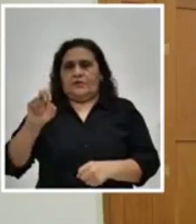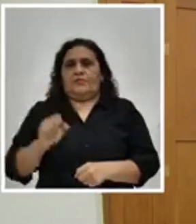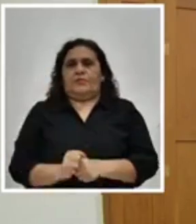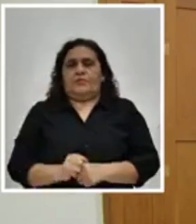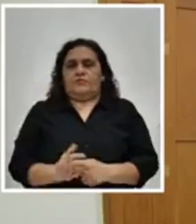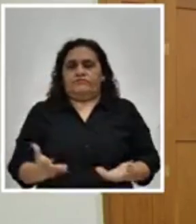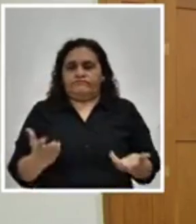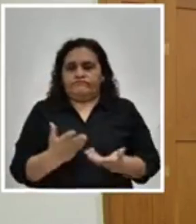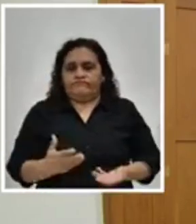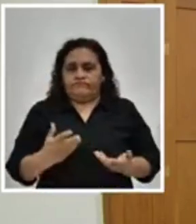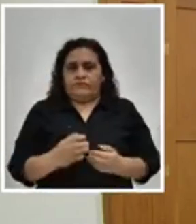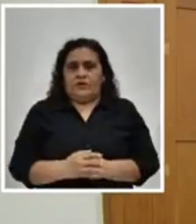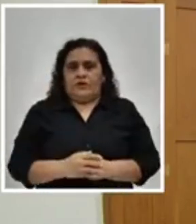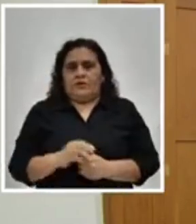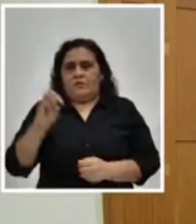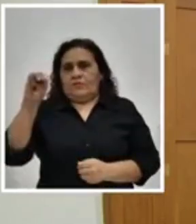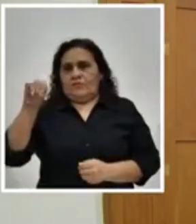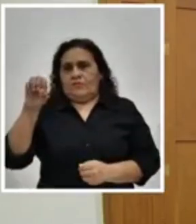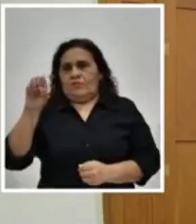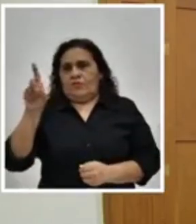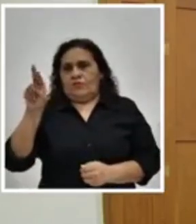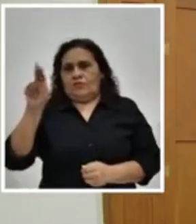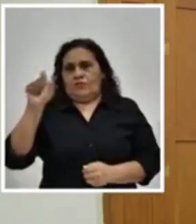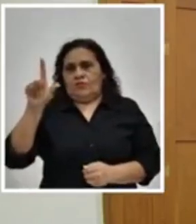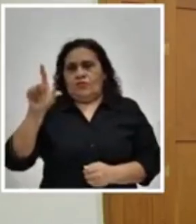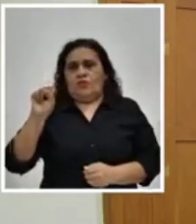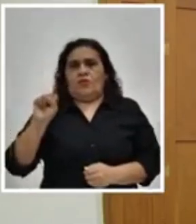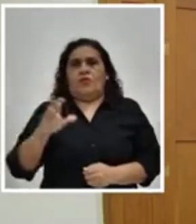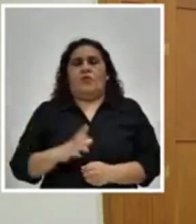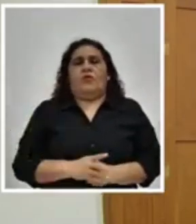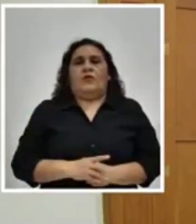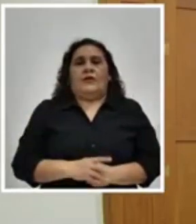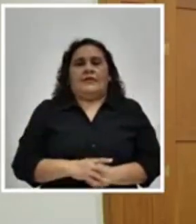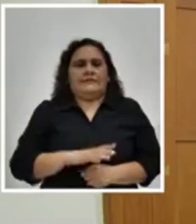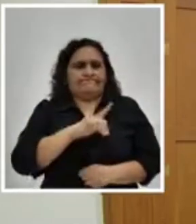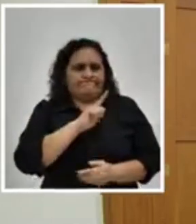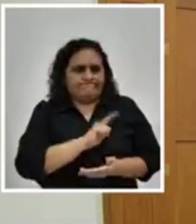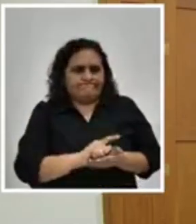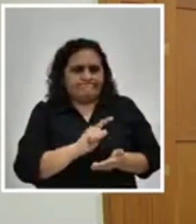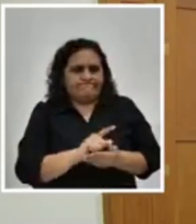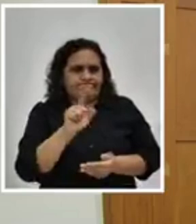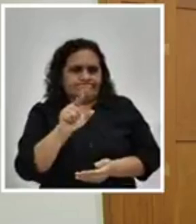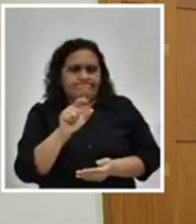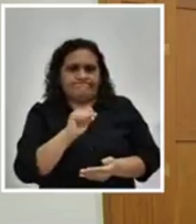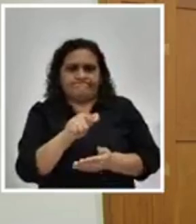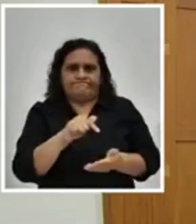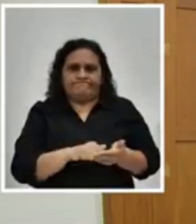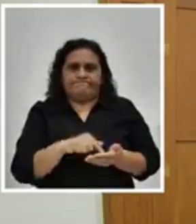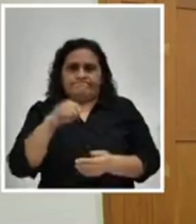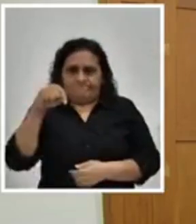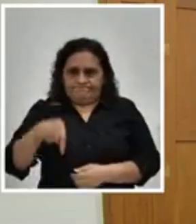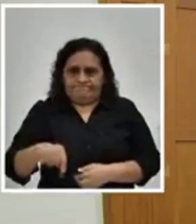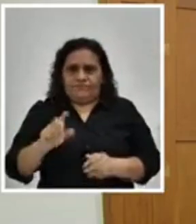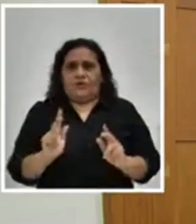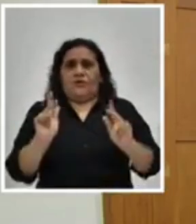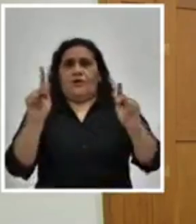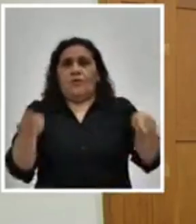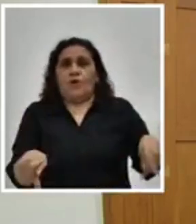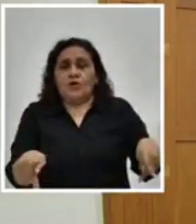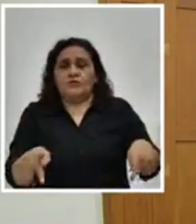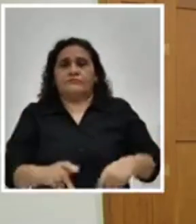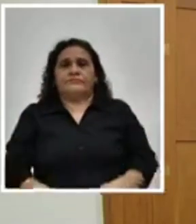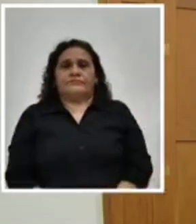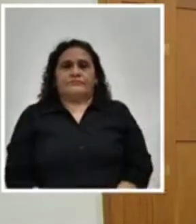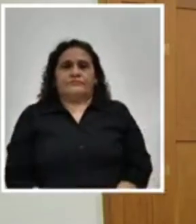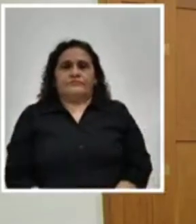un módulo de transferencia, así como el saneamiento del sitio de disposición final de nuestra localidad.